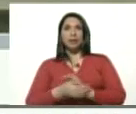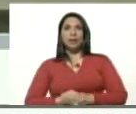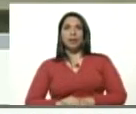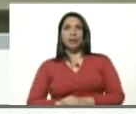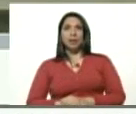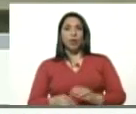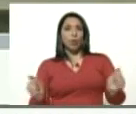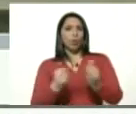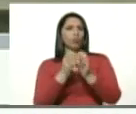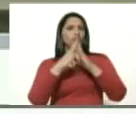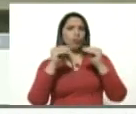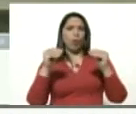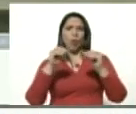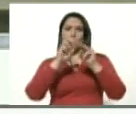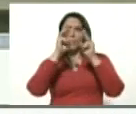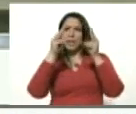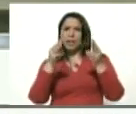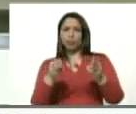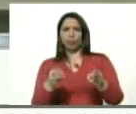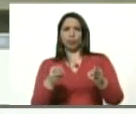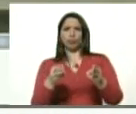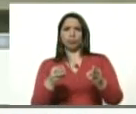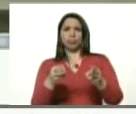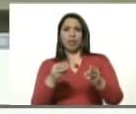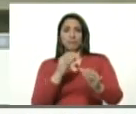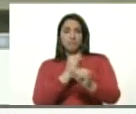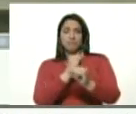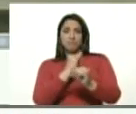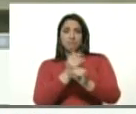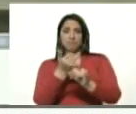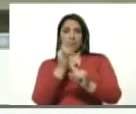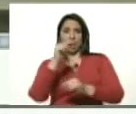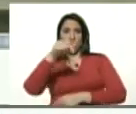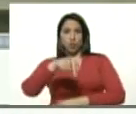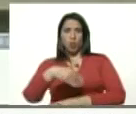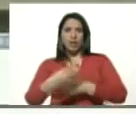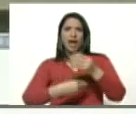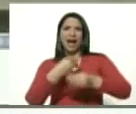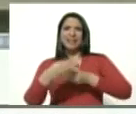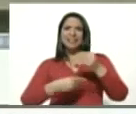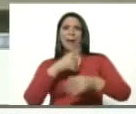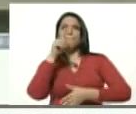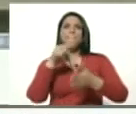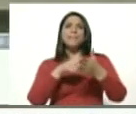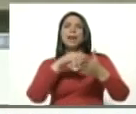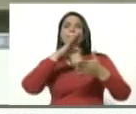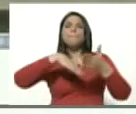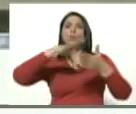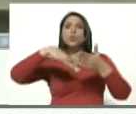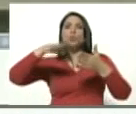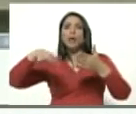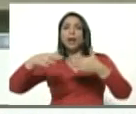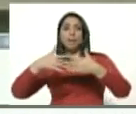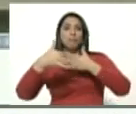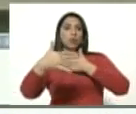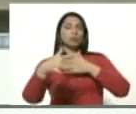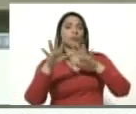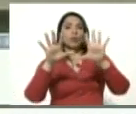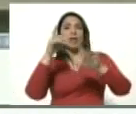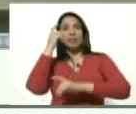con todos los métodos digitales que hay hoy. Y haría 1000 murales en los próximos 10